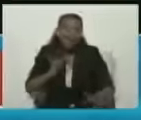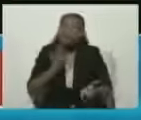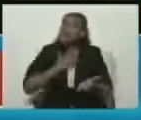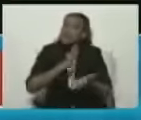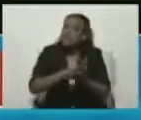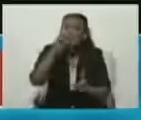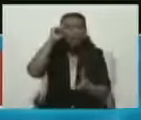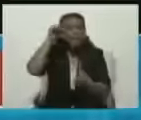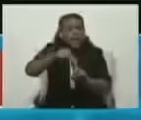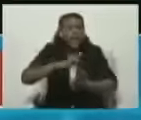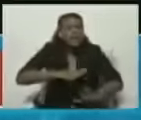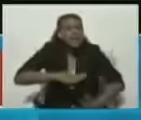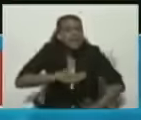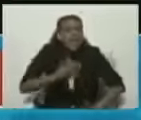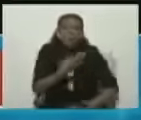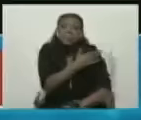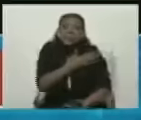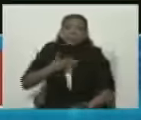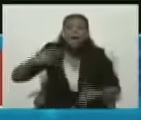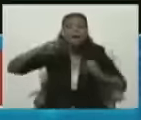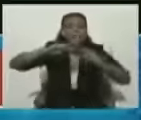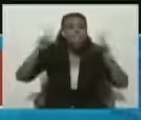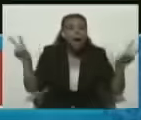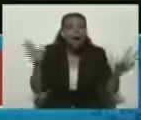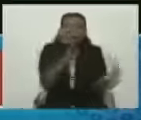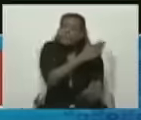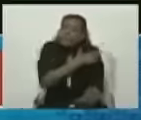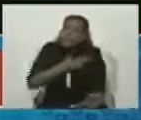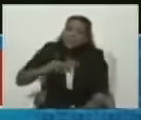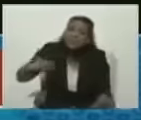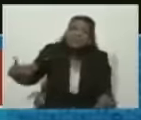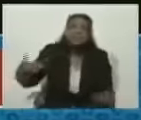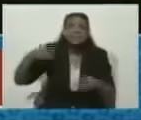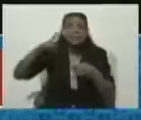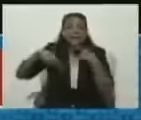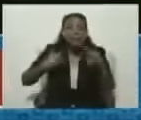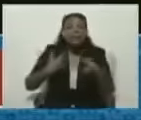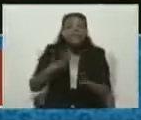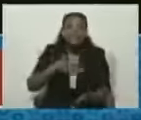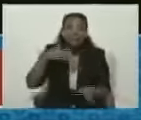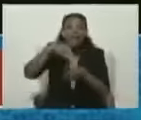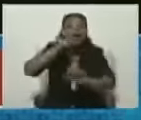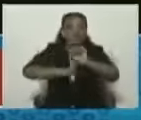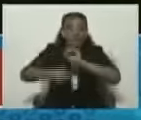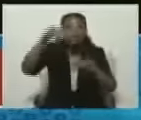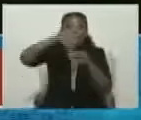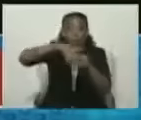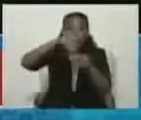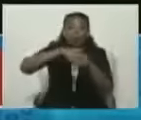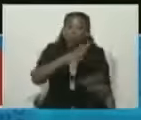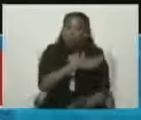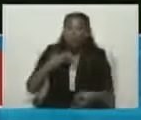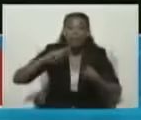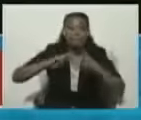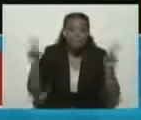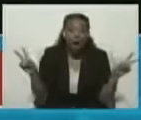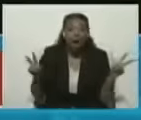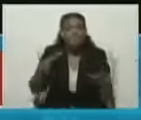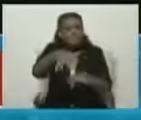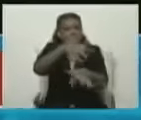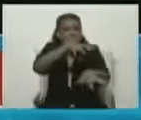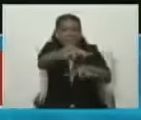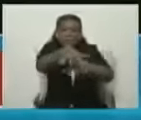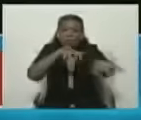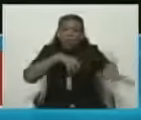que quieren la paz, que van a defender la paz con su voto el próximo 28 de julio, no solamente millones